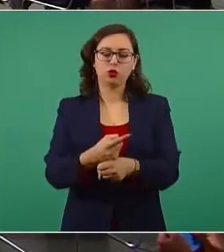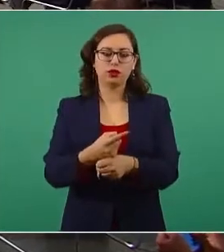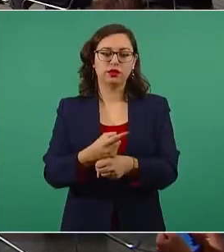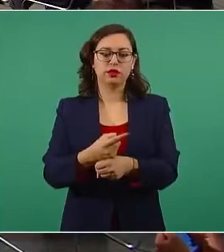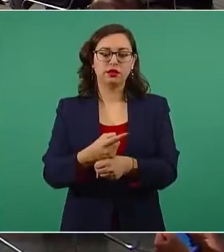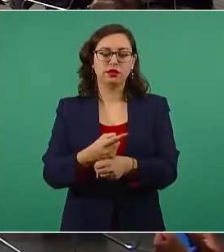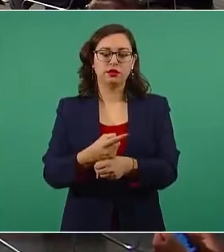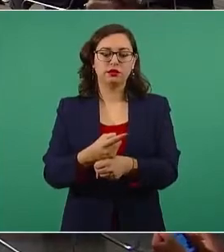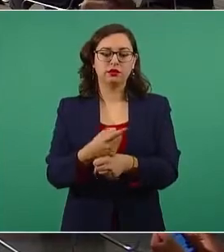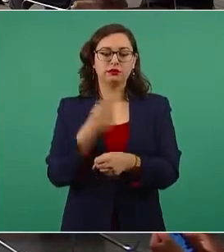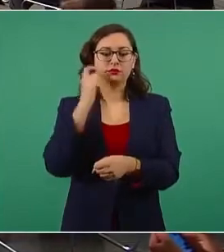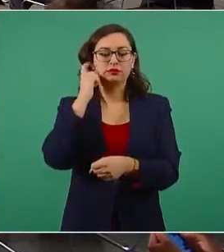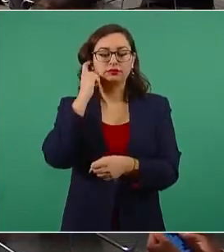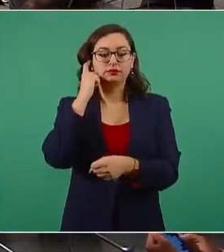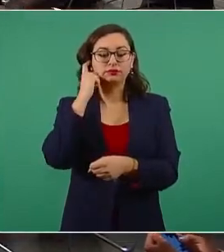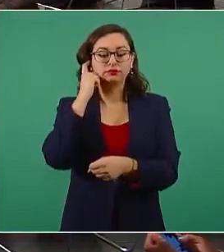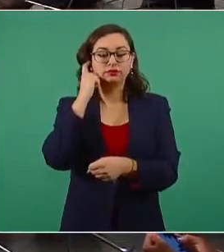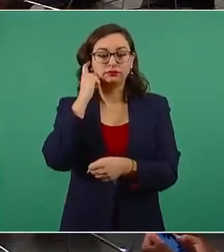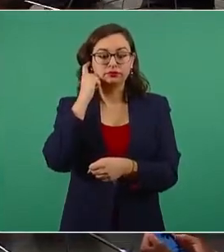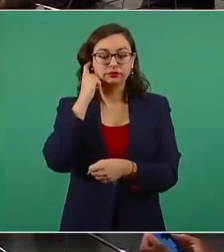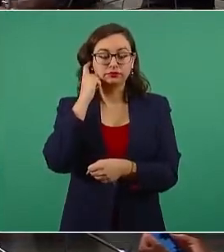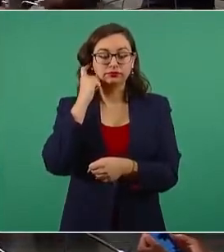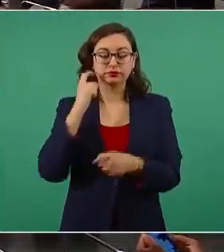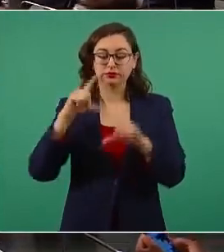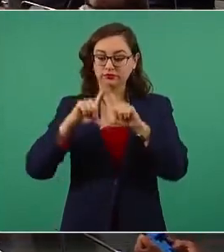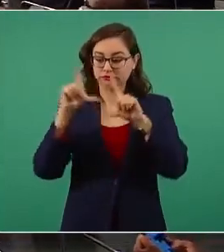a toda esa fama